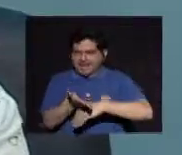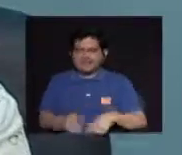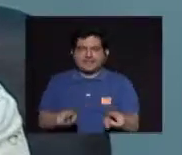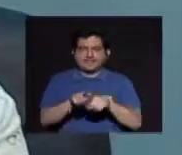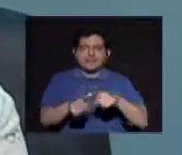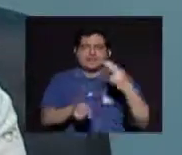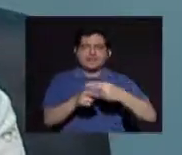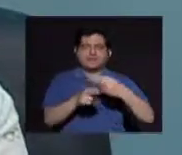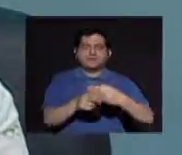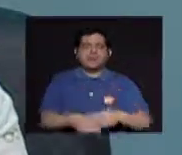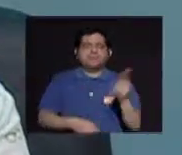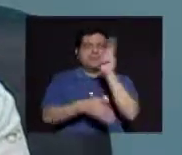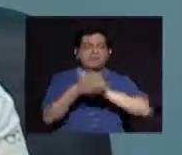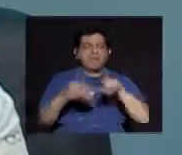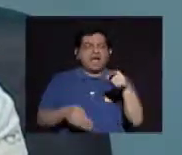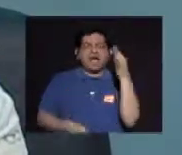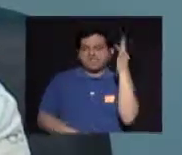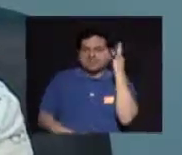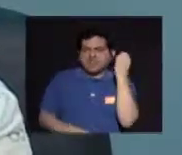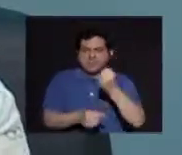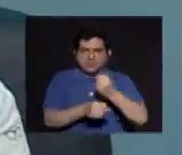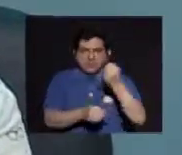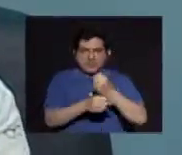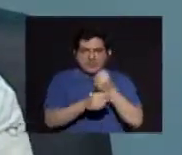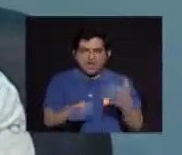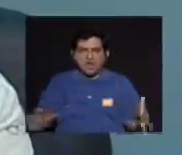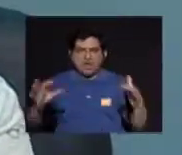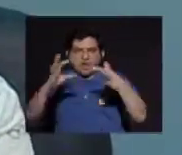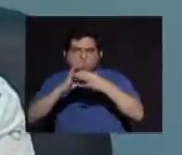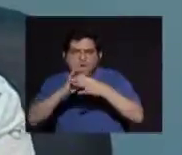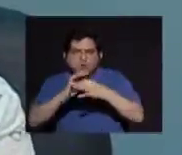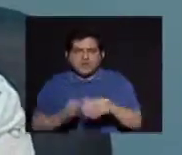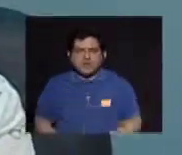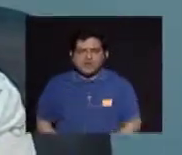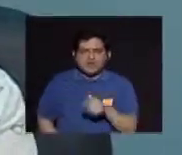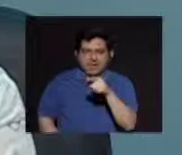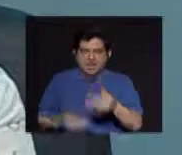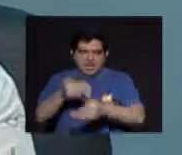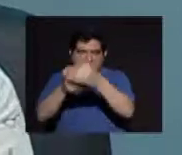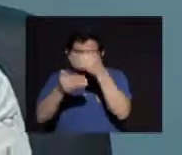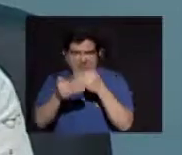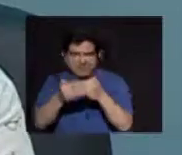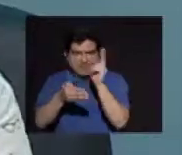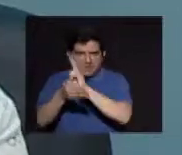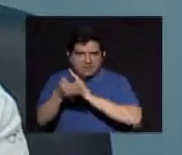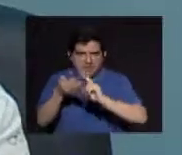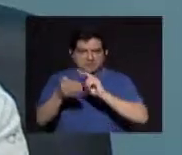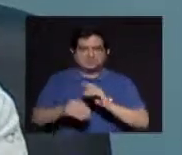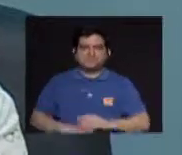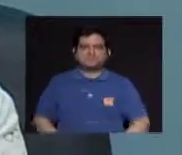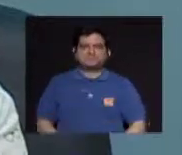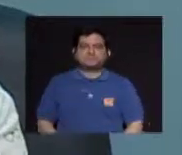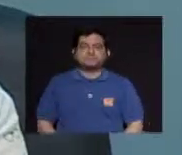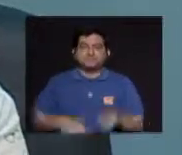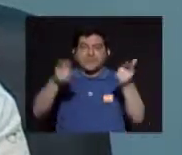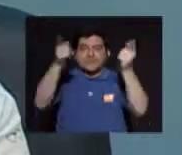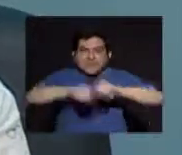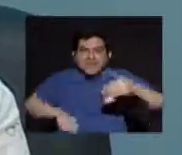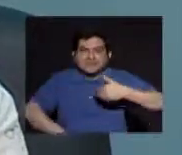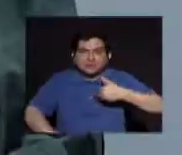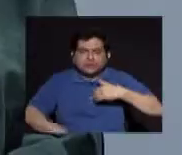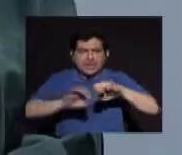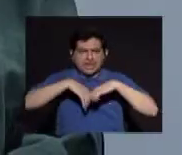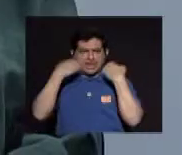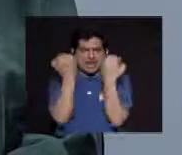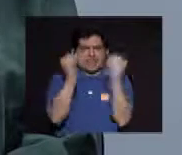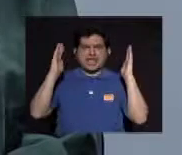daba la carta y nos daba su nombre como para decir, esta muchacha, digamos, está trabajando con esta cosa detrás, digamos, eso era muy importante.